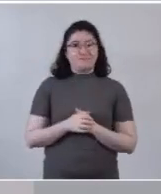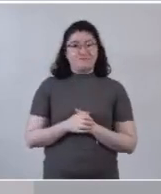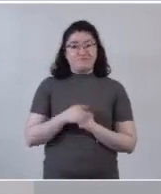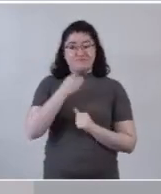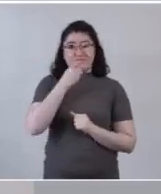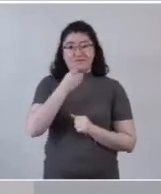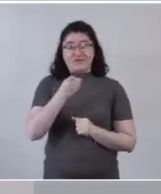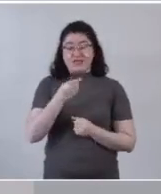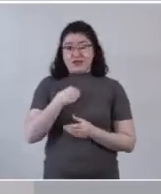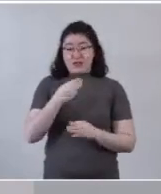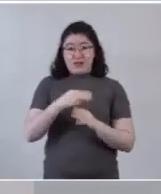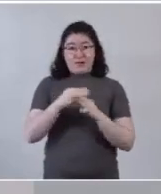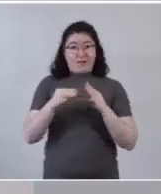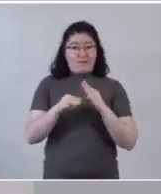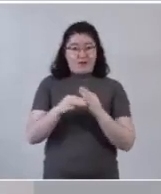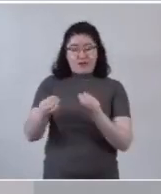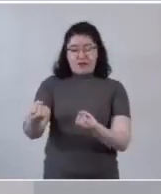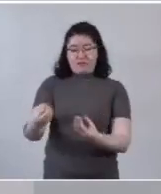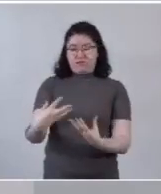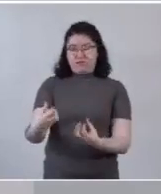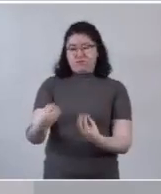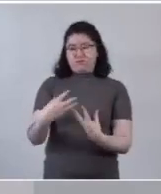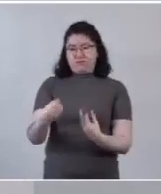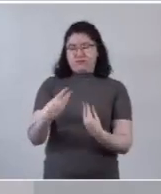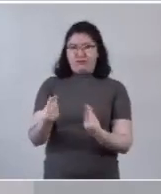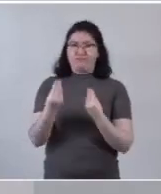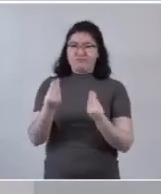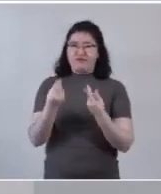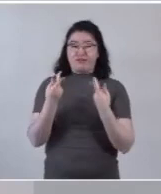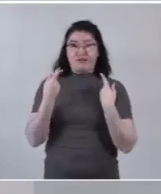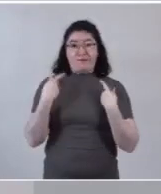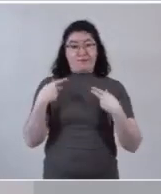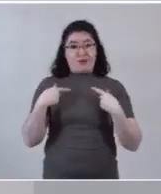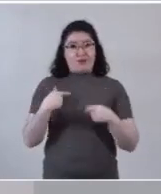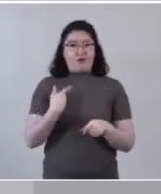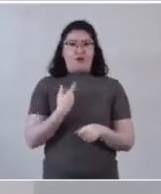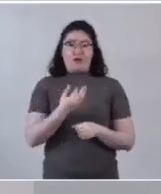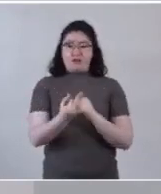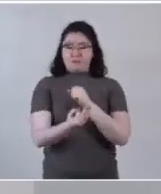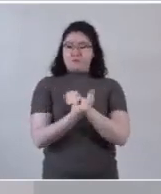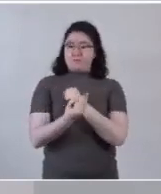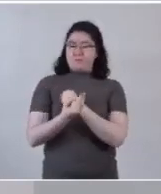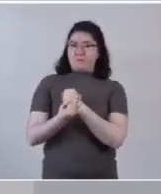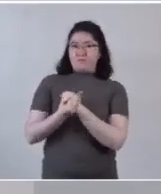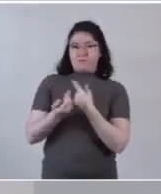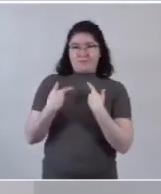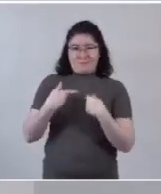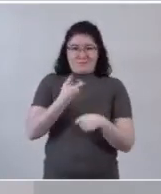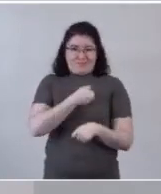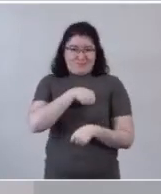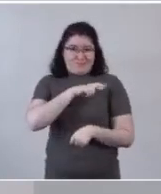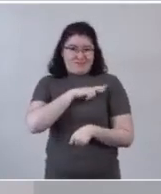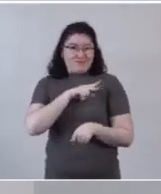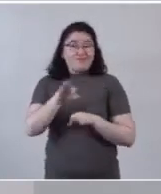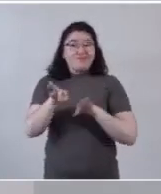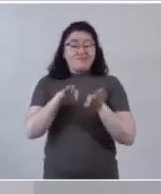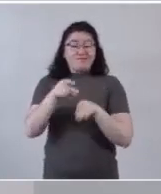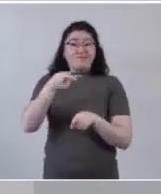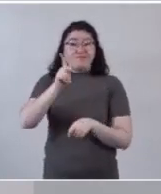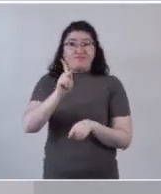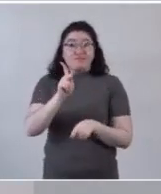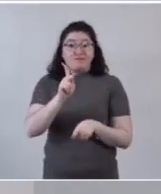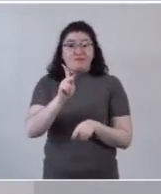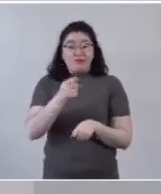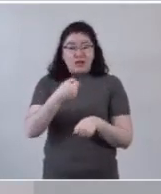toneladas, pues, de suministros para protección de los mismos trabajadores de salud. Sin embargo, casi cada semana